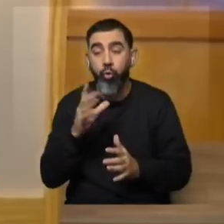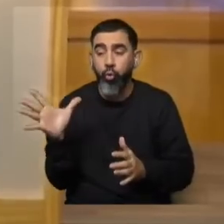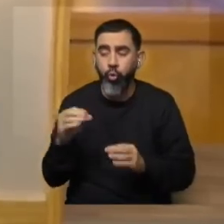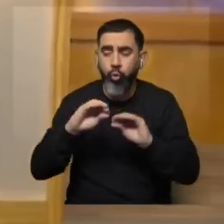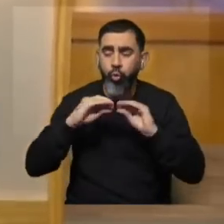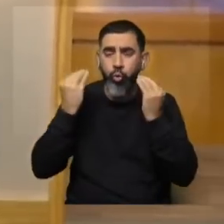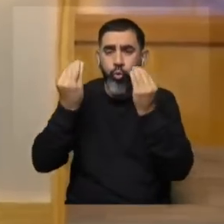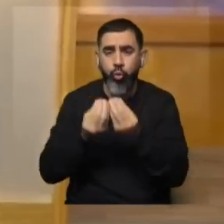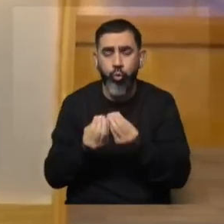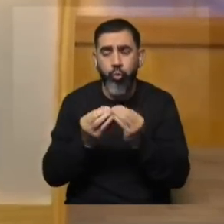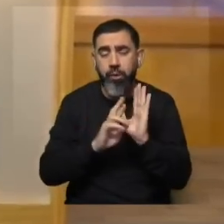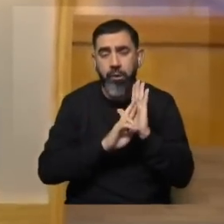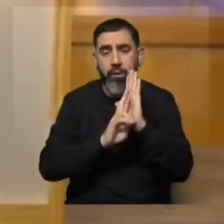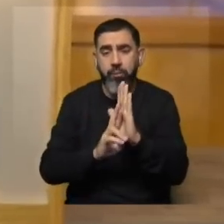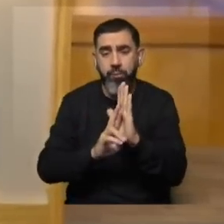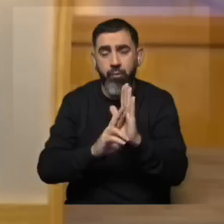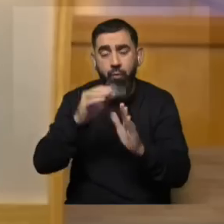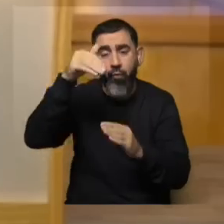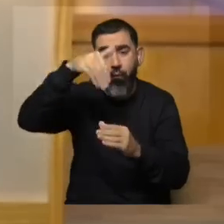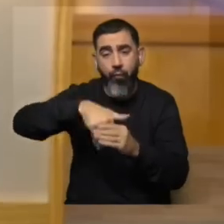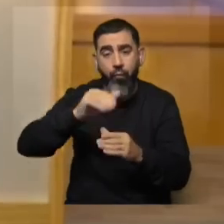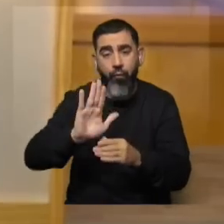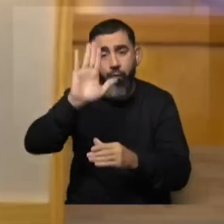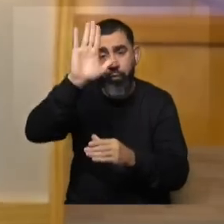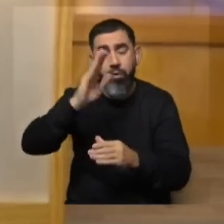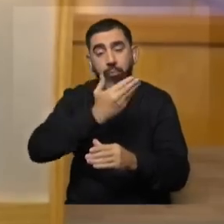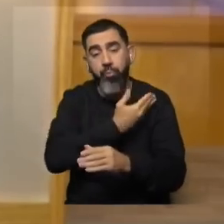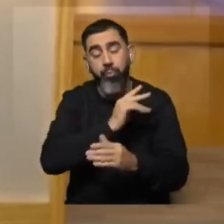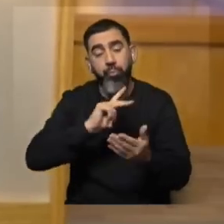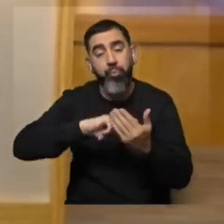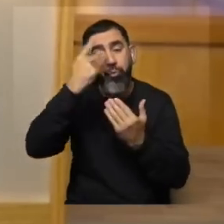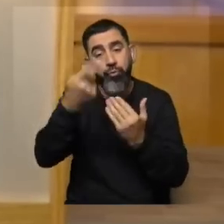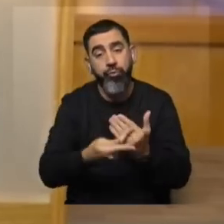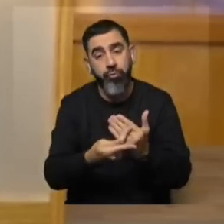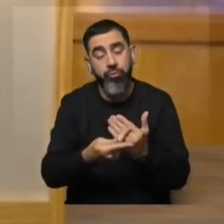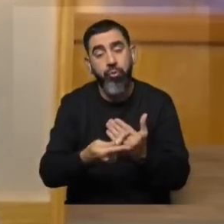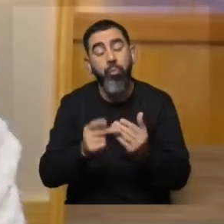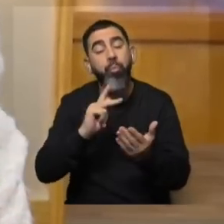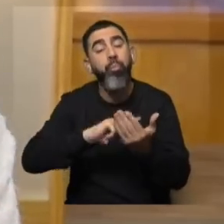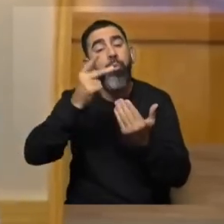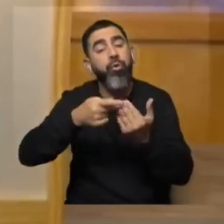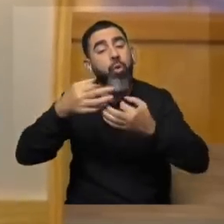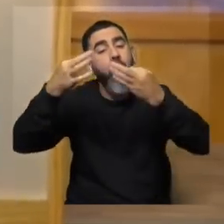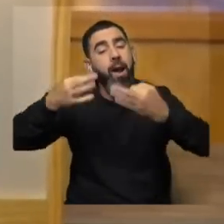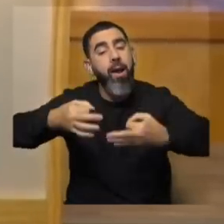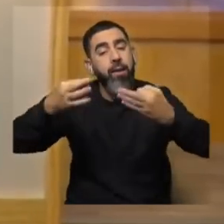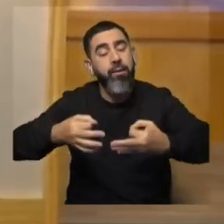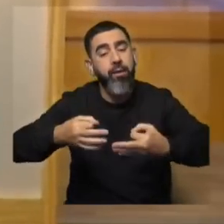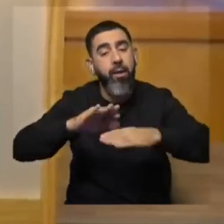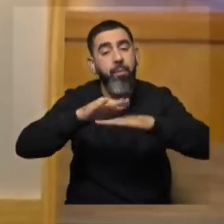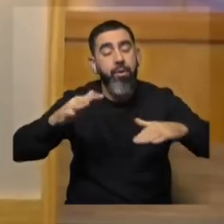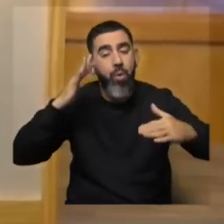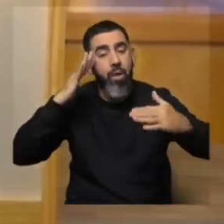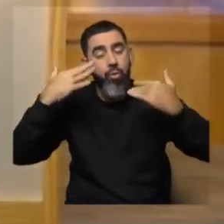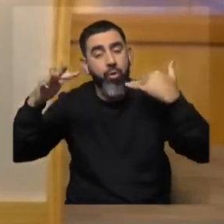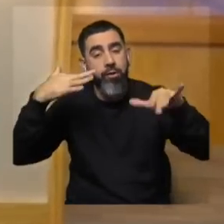quienes estábamos representados ahí votamos este proyecto este proyecto que se llama de garantías para la primera infancia infancia